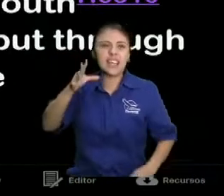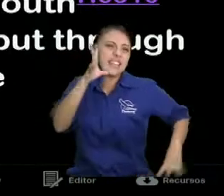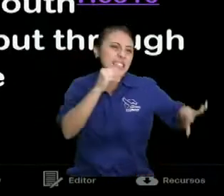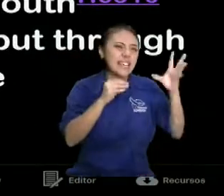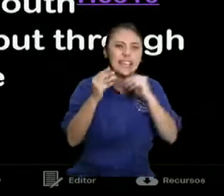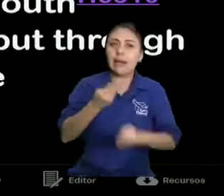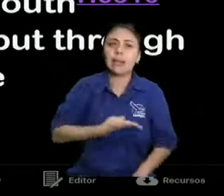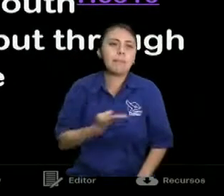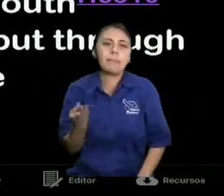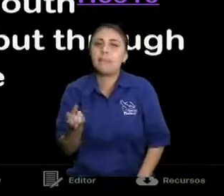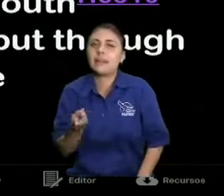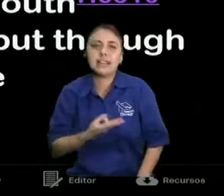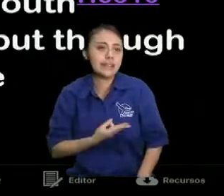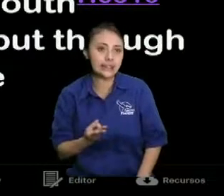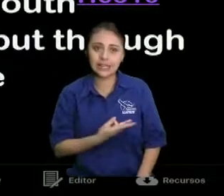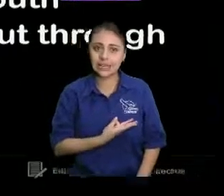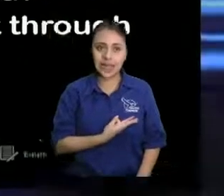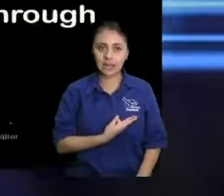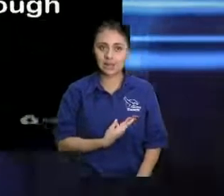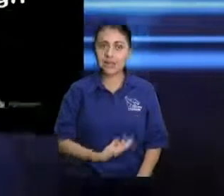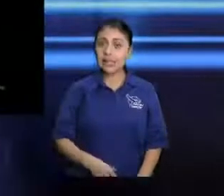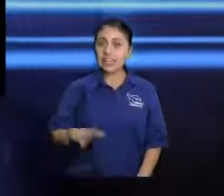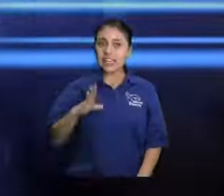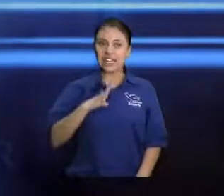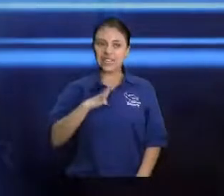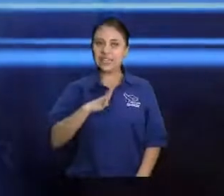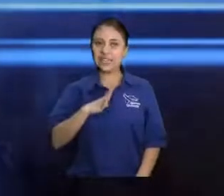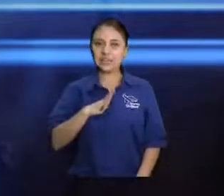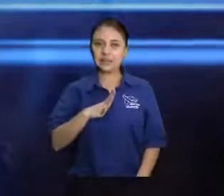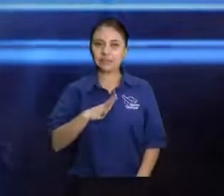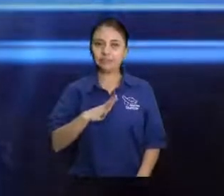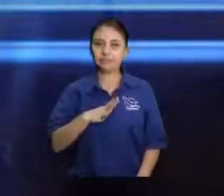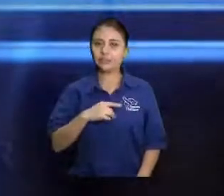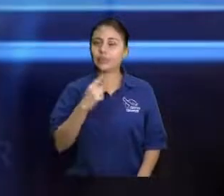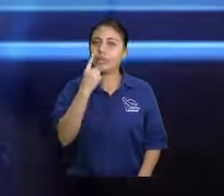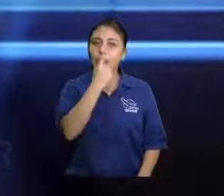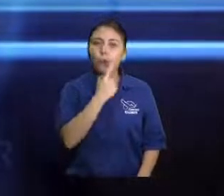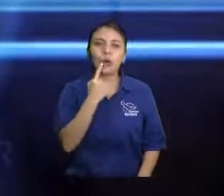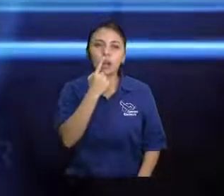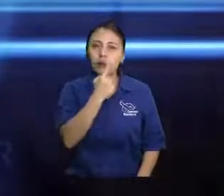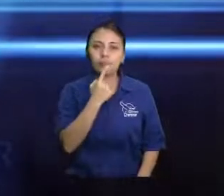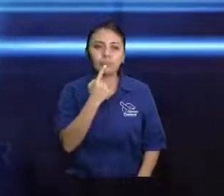Aquel cuate, hermano, que tiene una lengua que pela una piña.